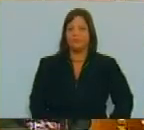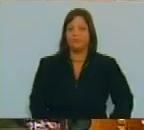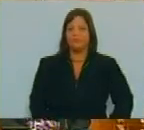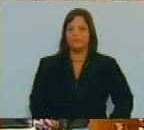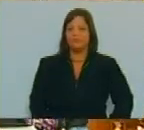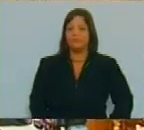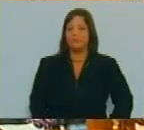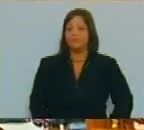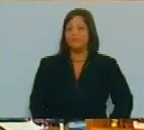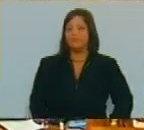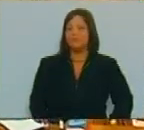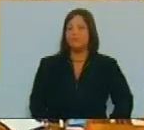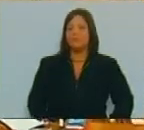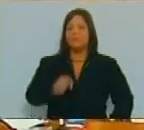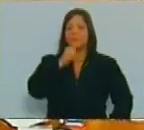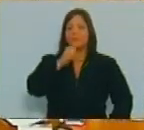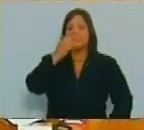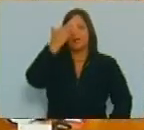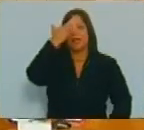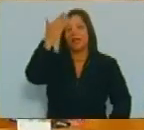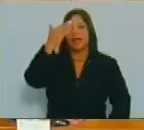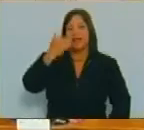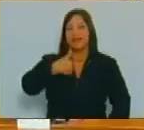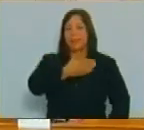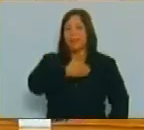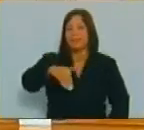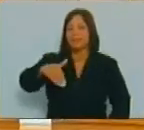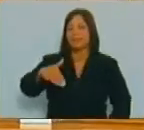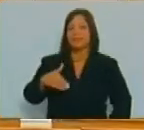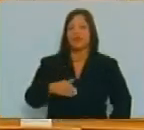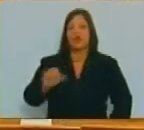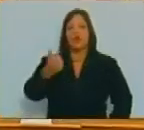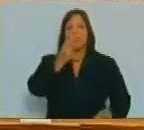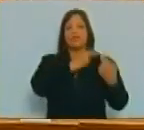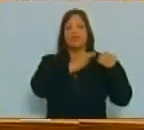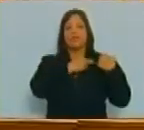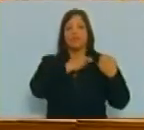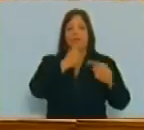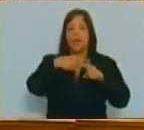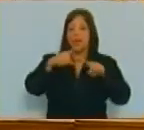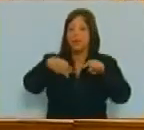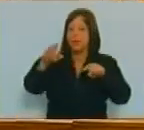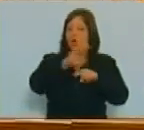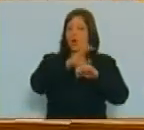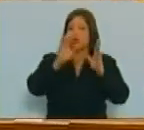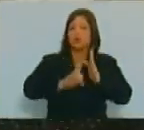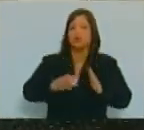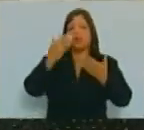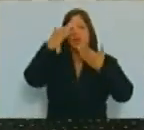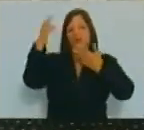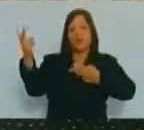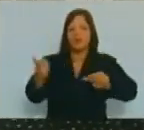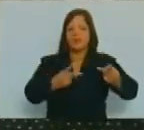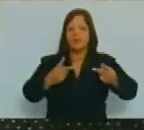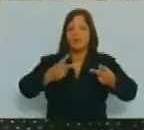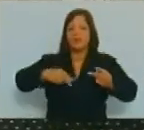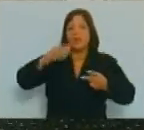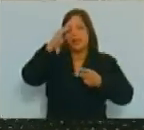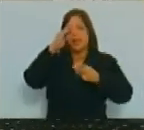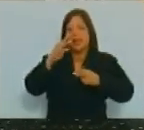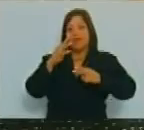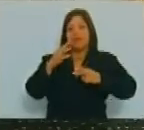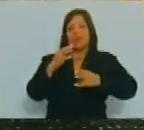árbol gracias presidenta junta directiva colega constituyente bienvenido ministro rebelión